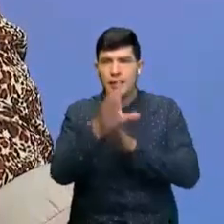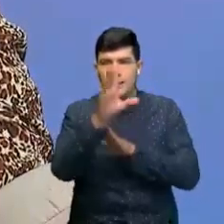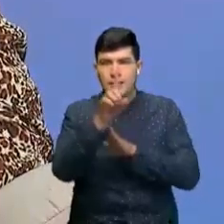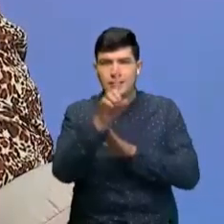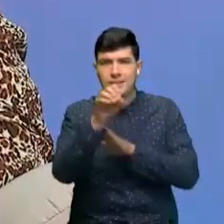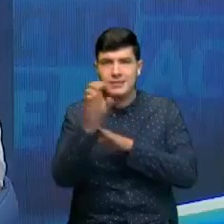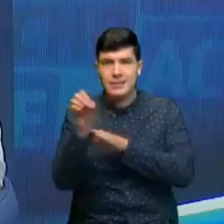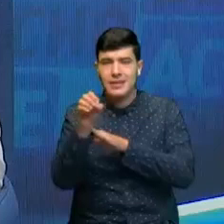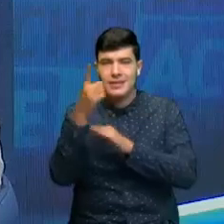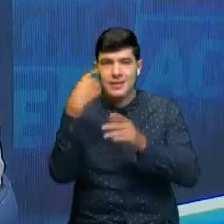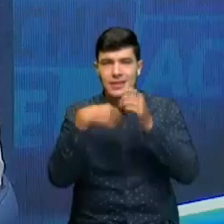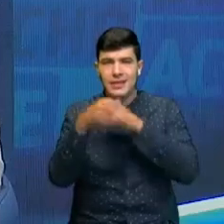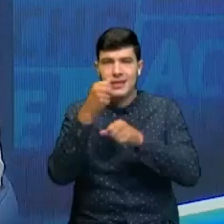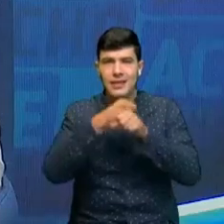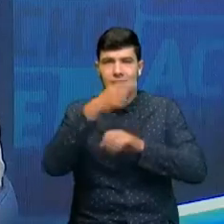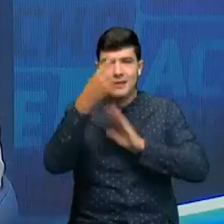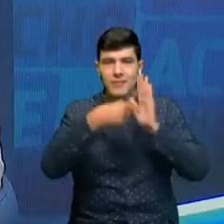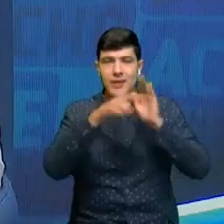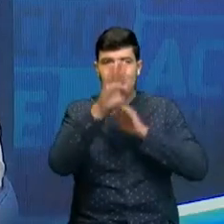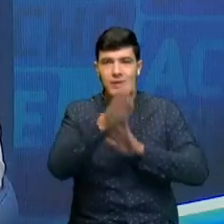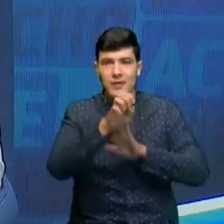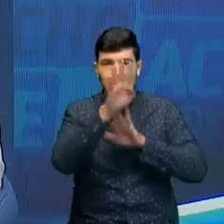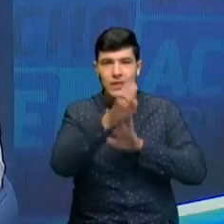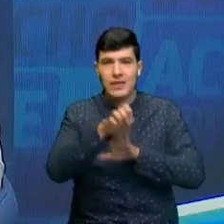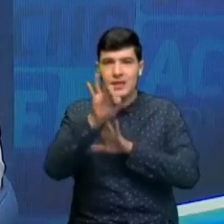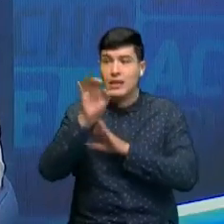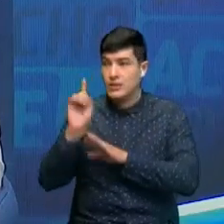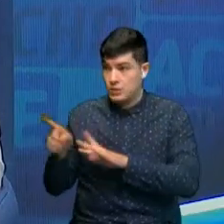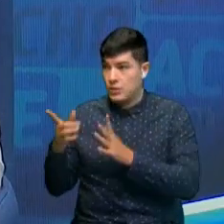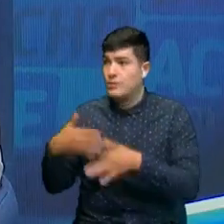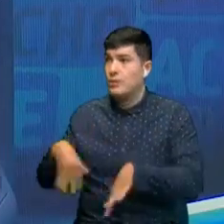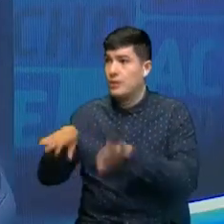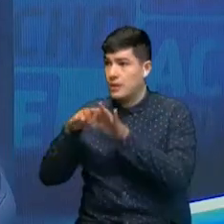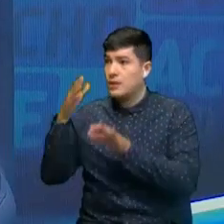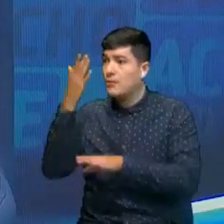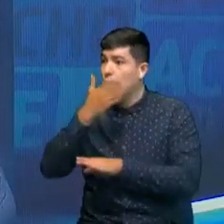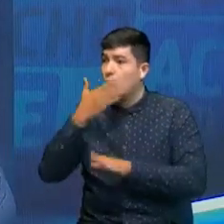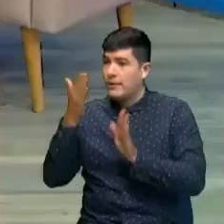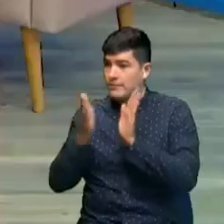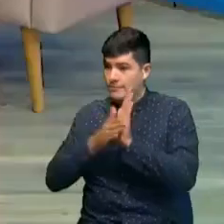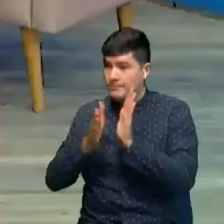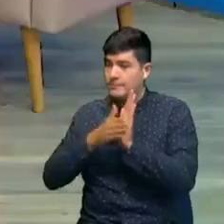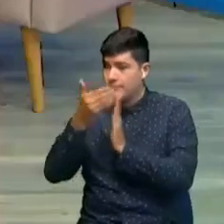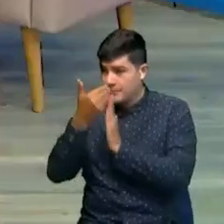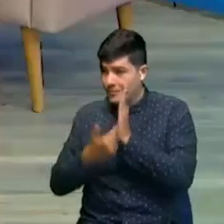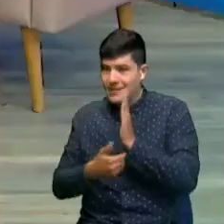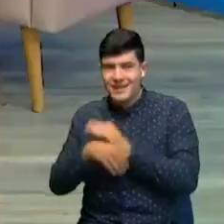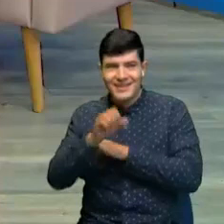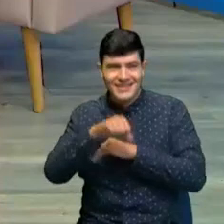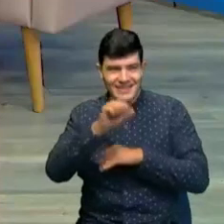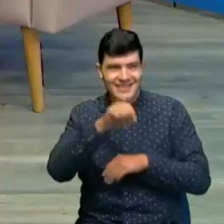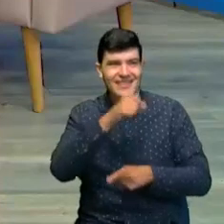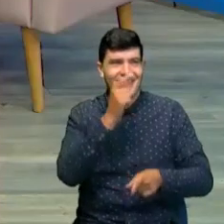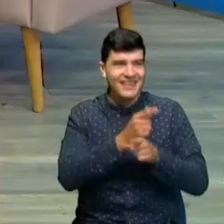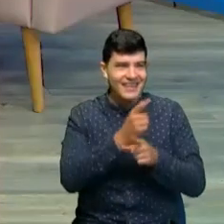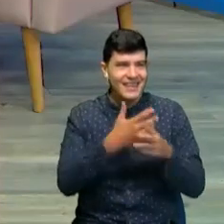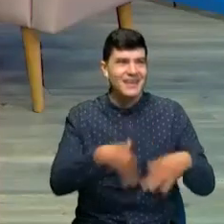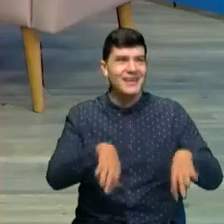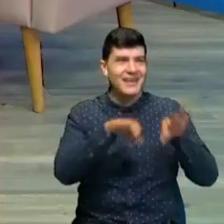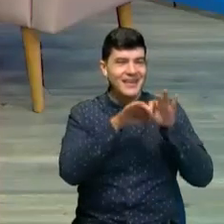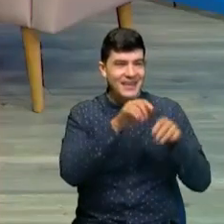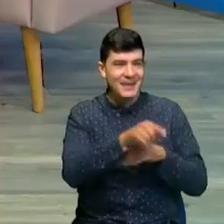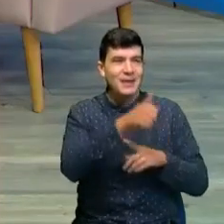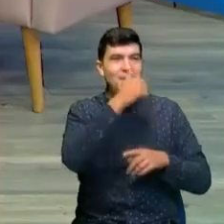93. Bueno, importante, si vio una abogada, que se soporten, es lo más importante. Lo más para importante, que... eso es lo más importante del matrimonio,